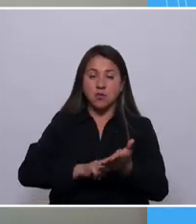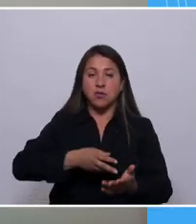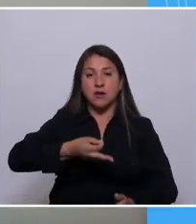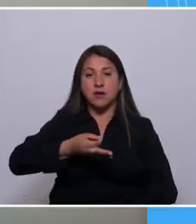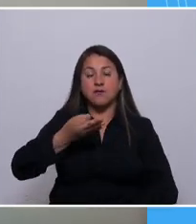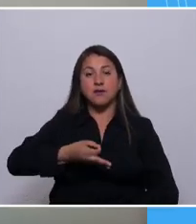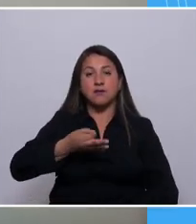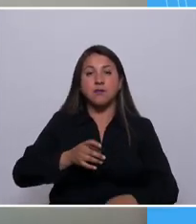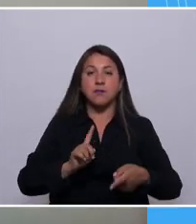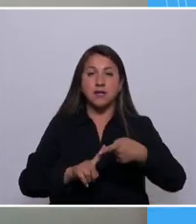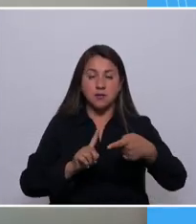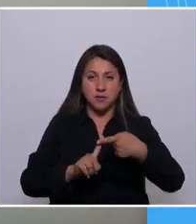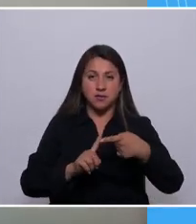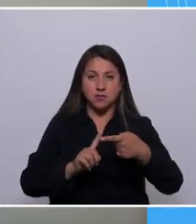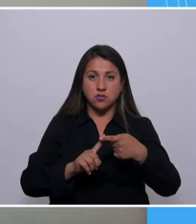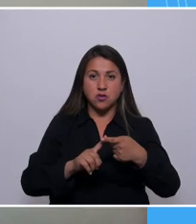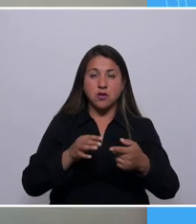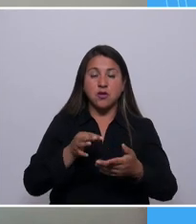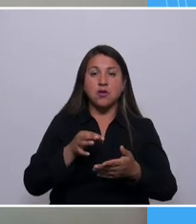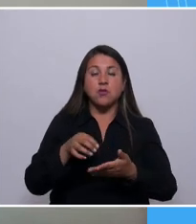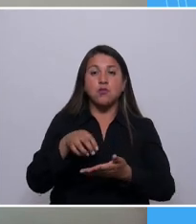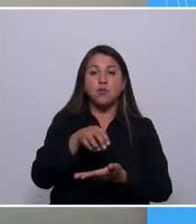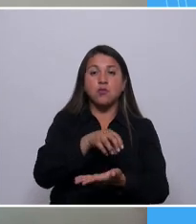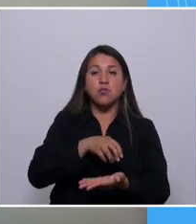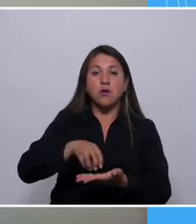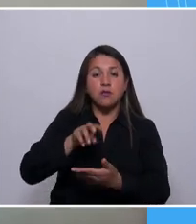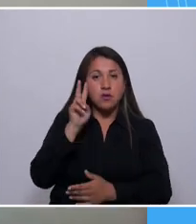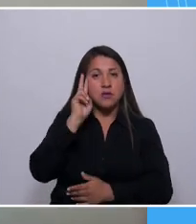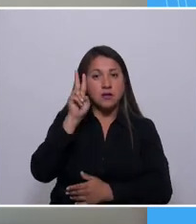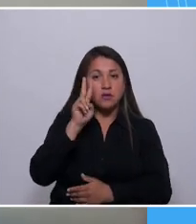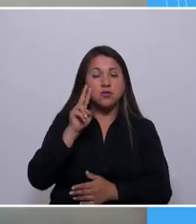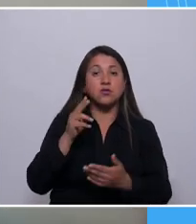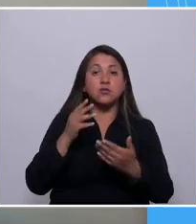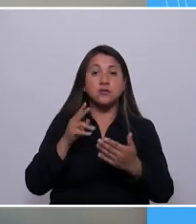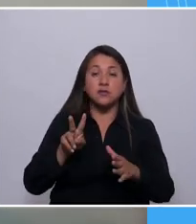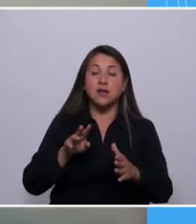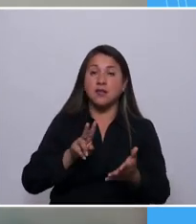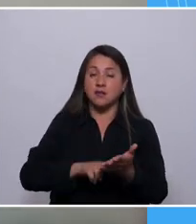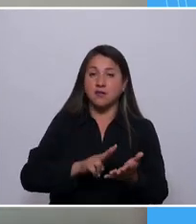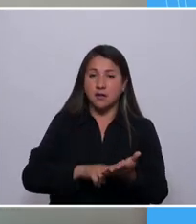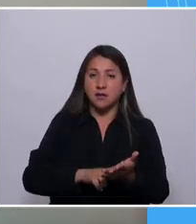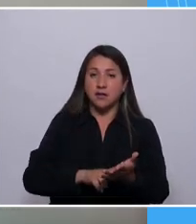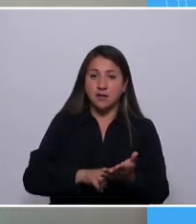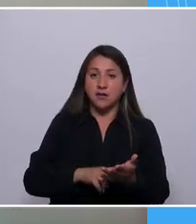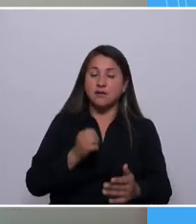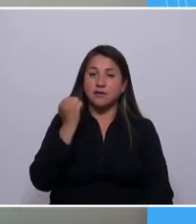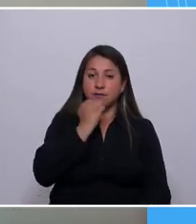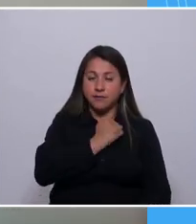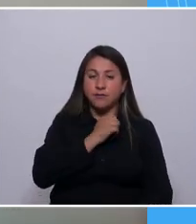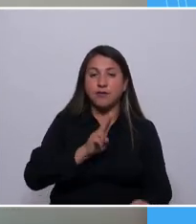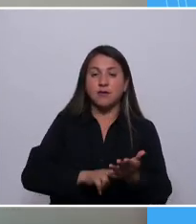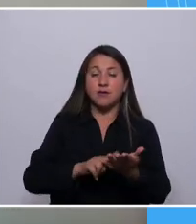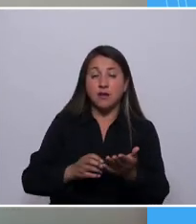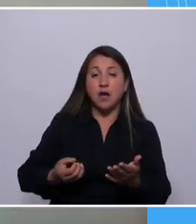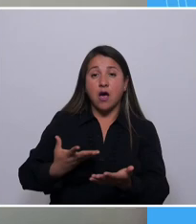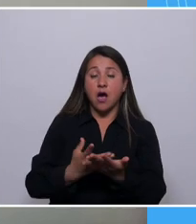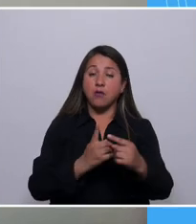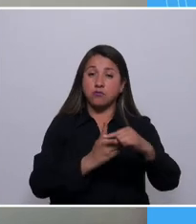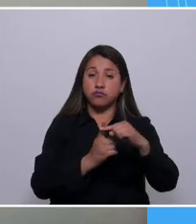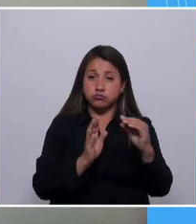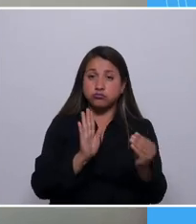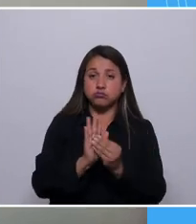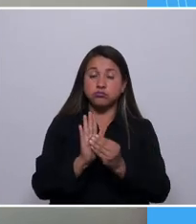efectiva participación de los pueblos indígenas. Es una agregación que, insisto, creemos que aporta al texto de